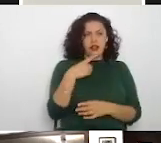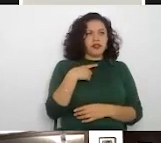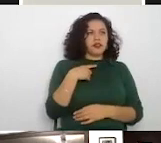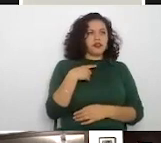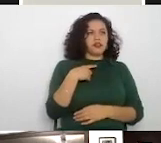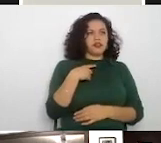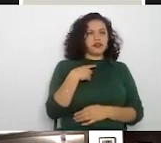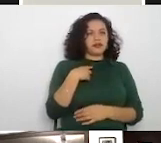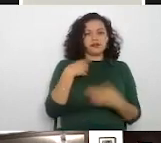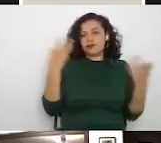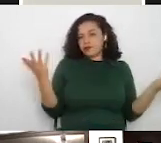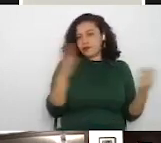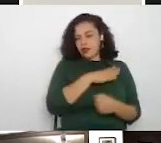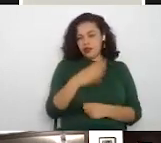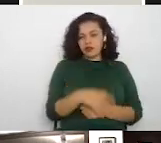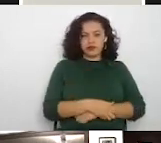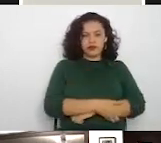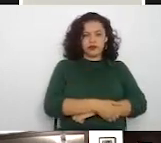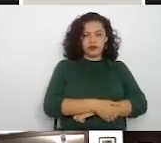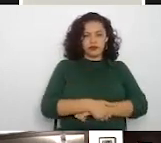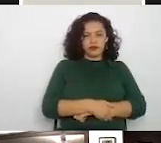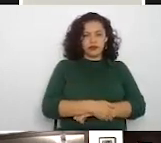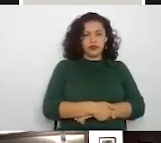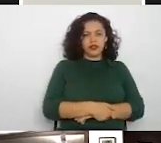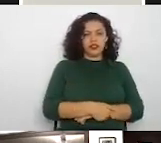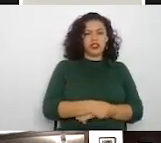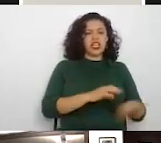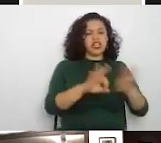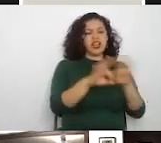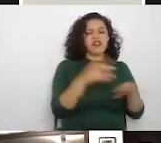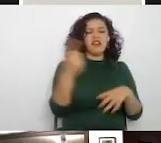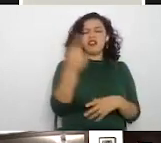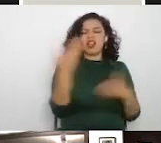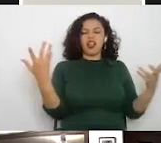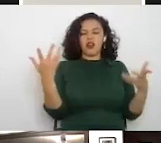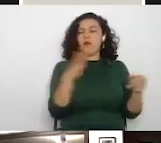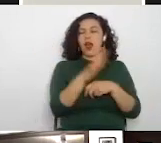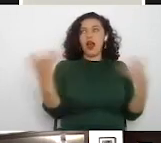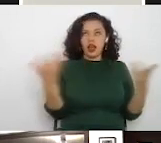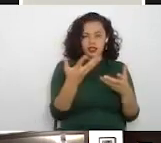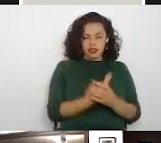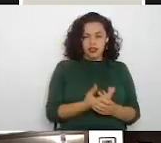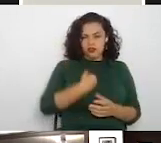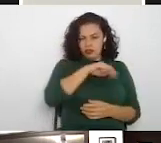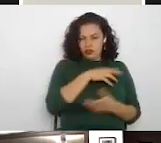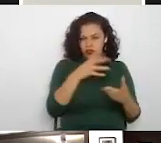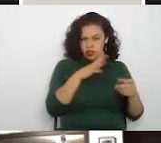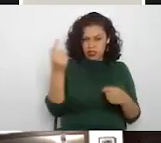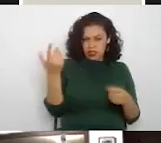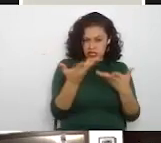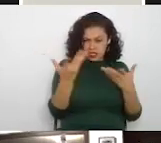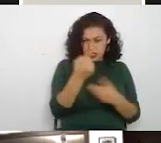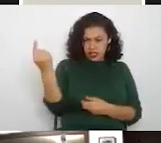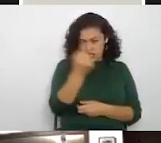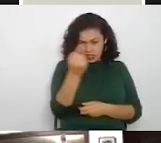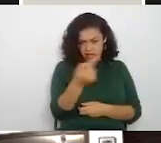bueno, ¿qué trabajo se hace? ¿Qué estamos haciendo? ¿Sí? Bueno, entonces para saber el